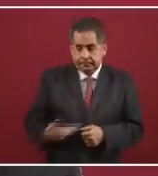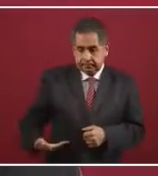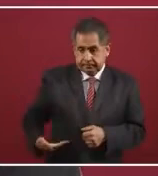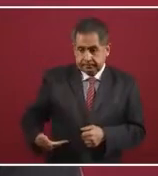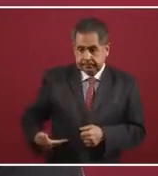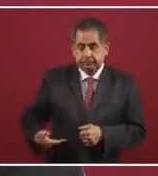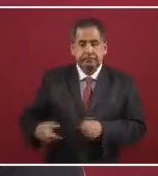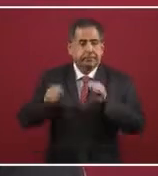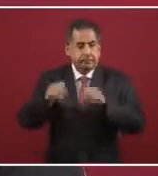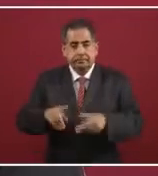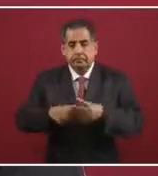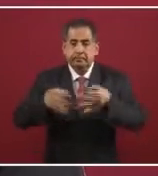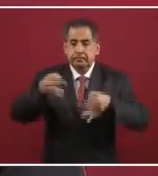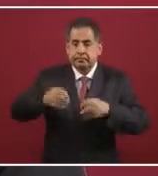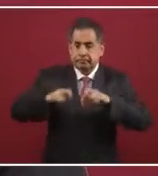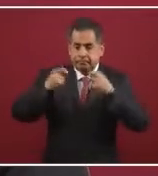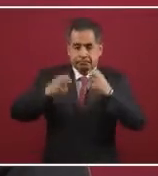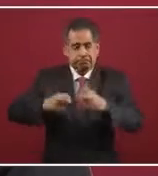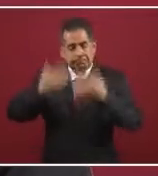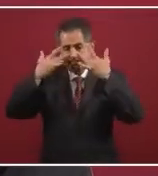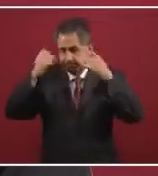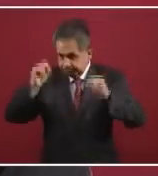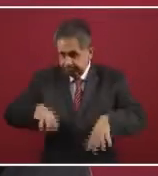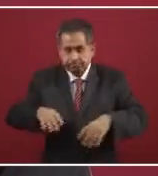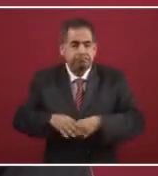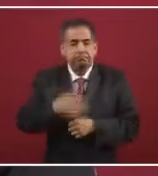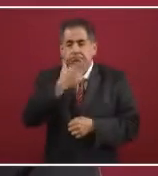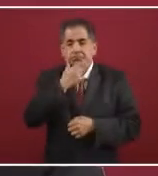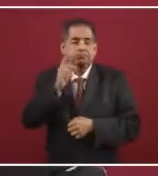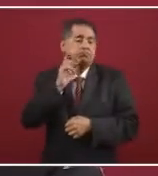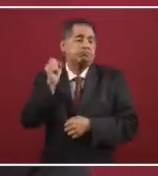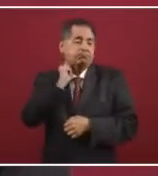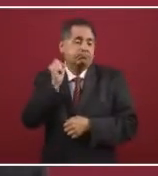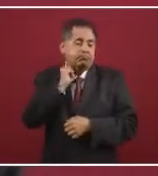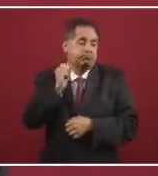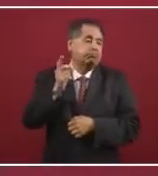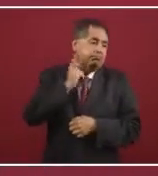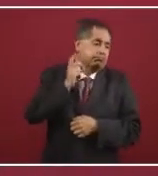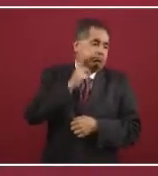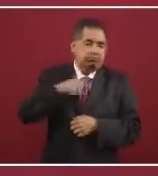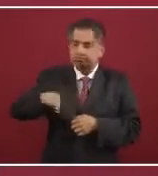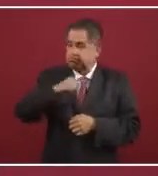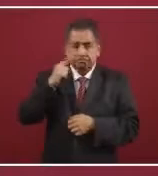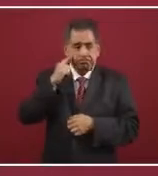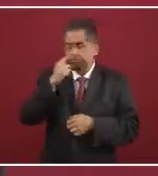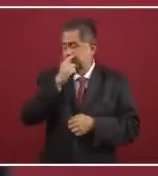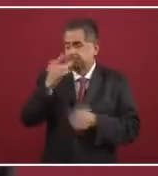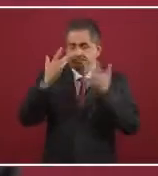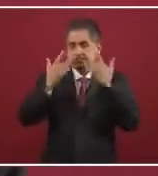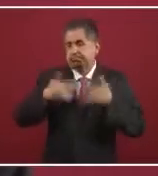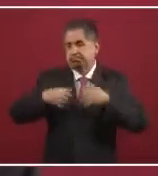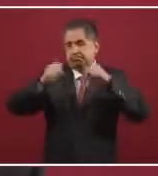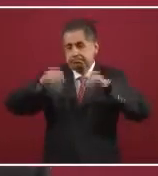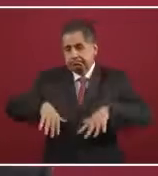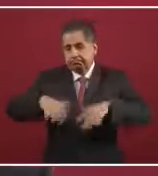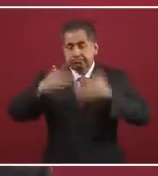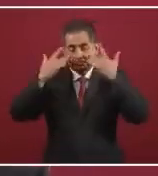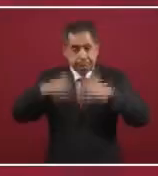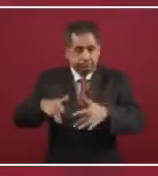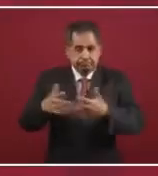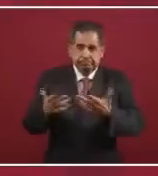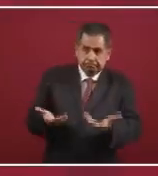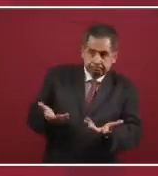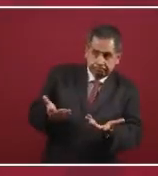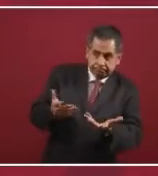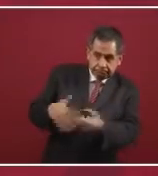de ministros, de senadoras y senadores y también de diputados y diputadas. Entonces, no